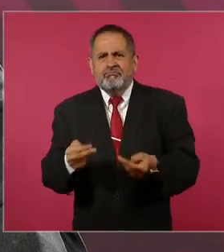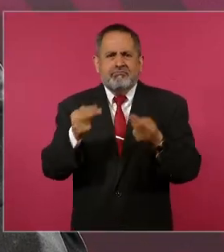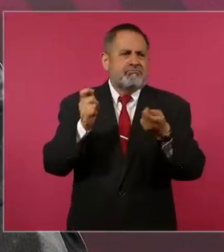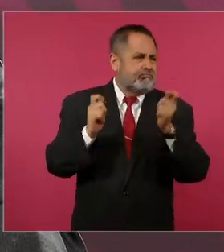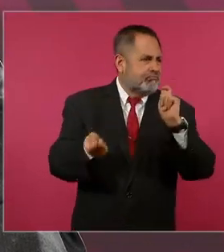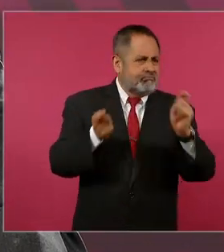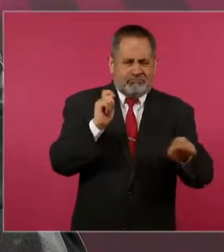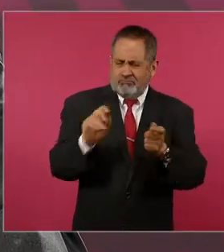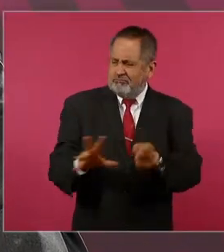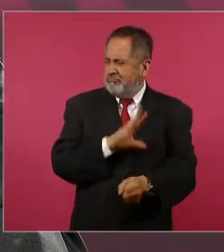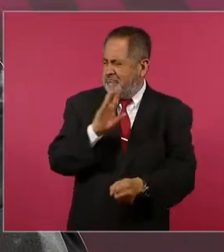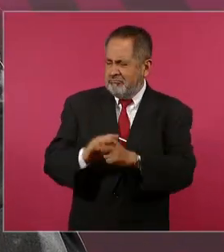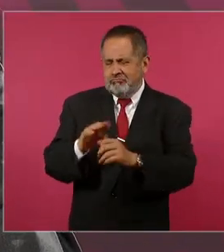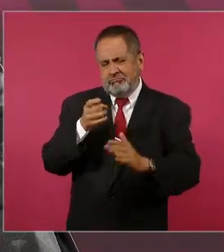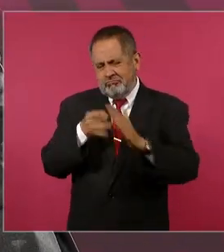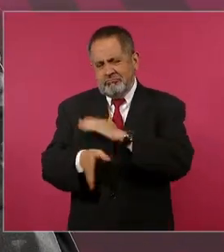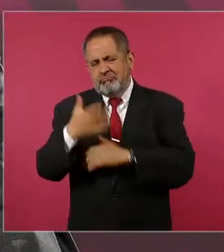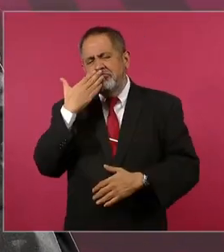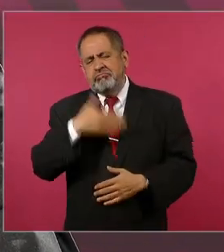que da